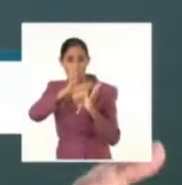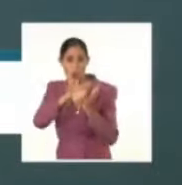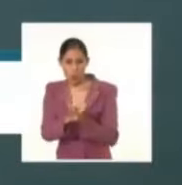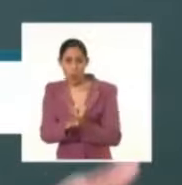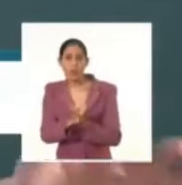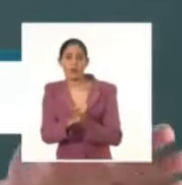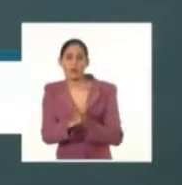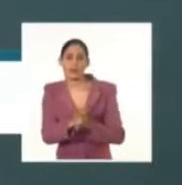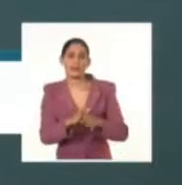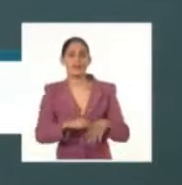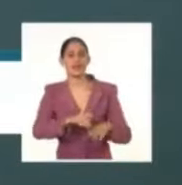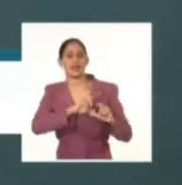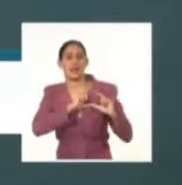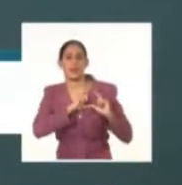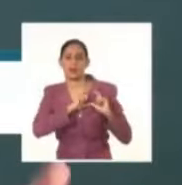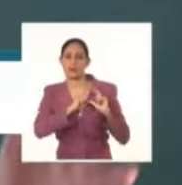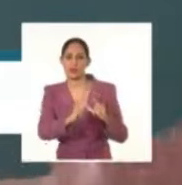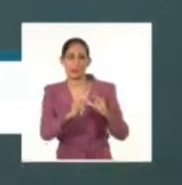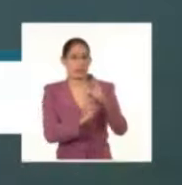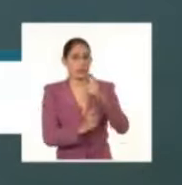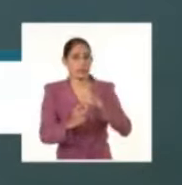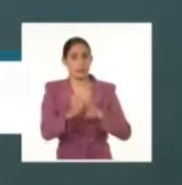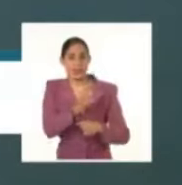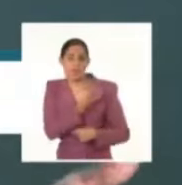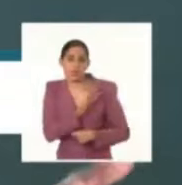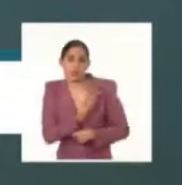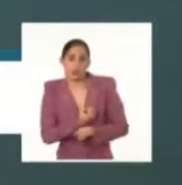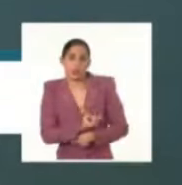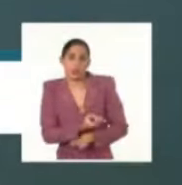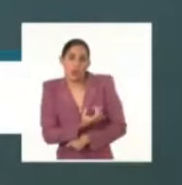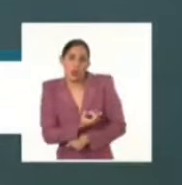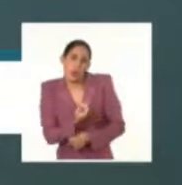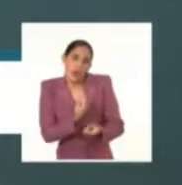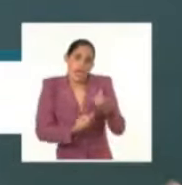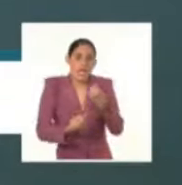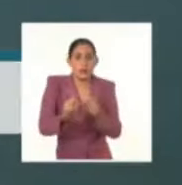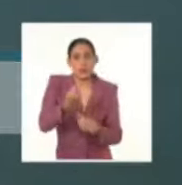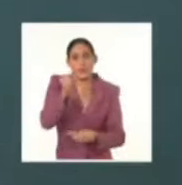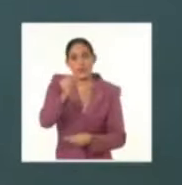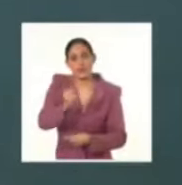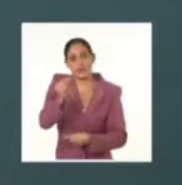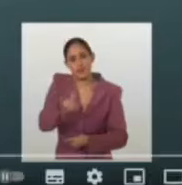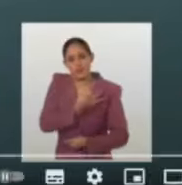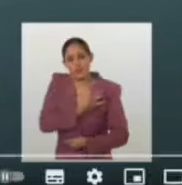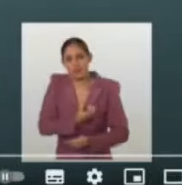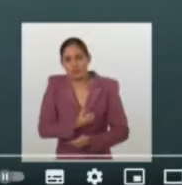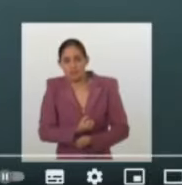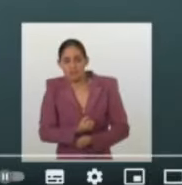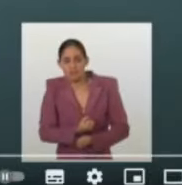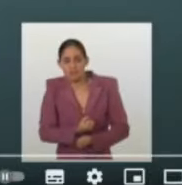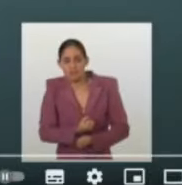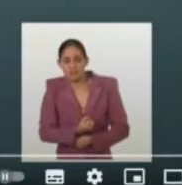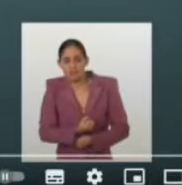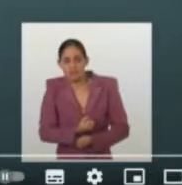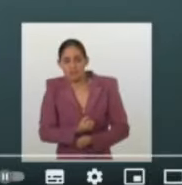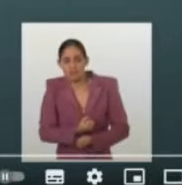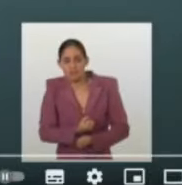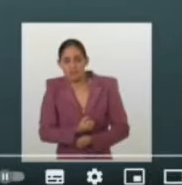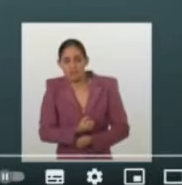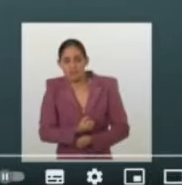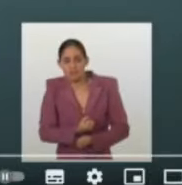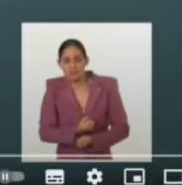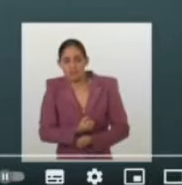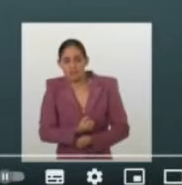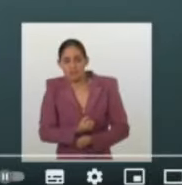que sienten los cubanos cuando otro cubano o otra parte del mundo haya gente sufriendo o pasando dificultades. Hacer ahí en